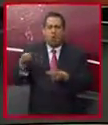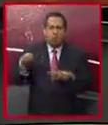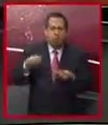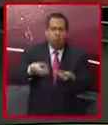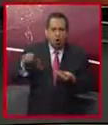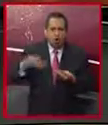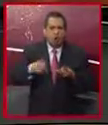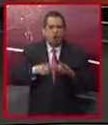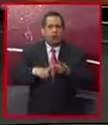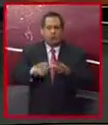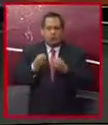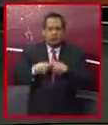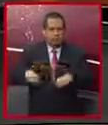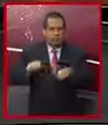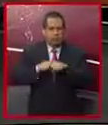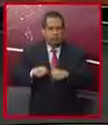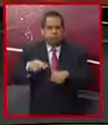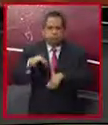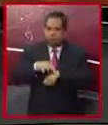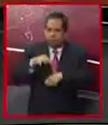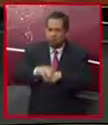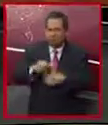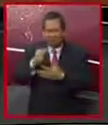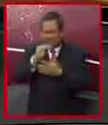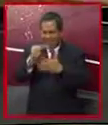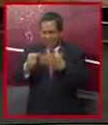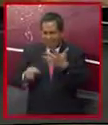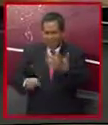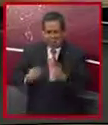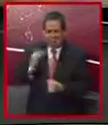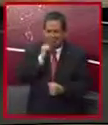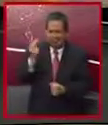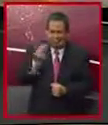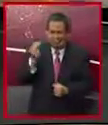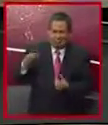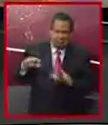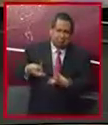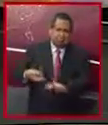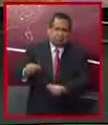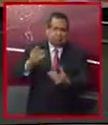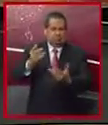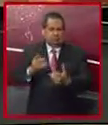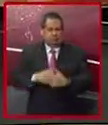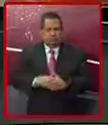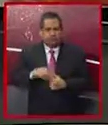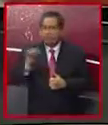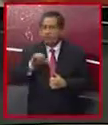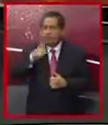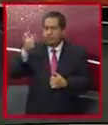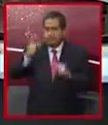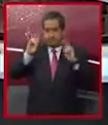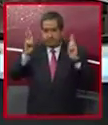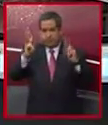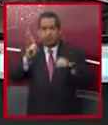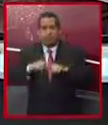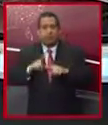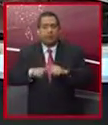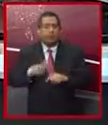el tema de seguros de gastos médicos, ni en una serie de gastos que son innecesarios. Otro de los temas que nosotros hemos puesto sobre la mesa